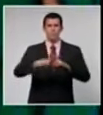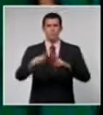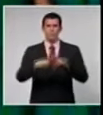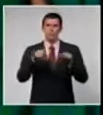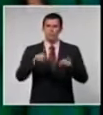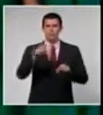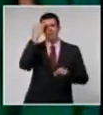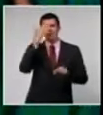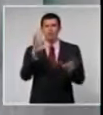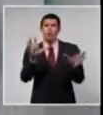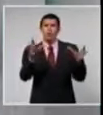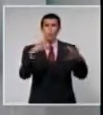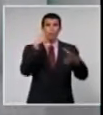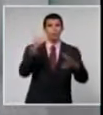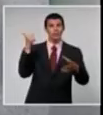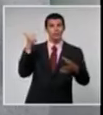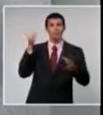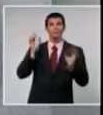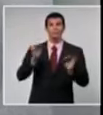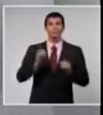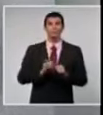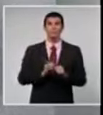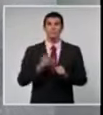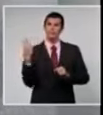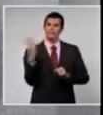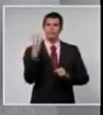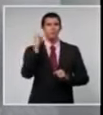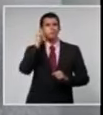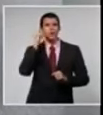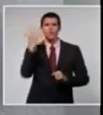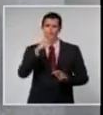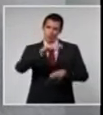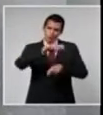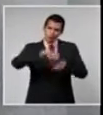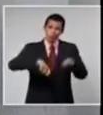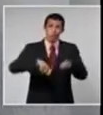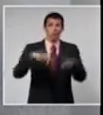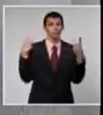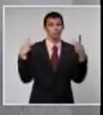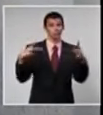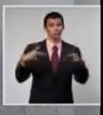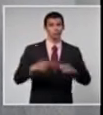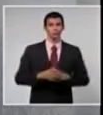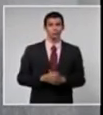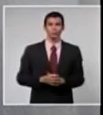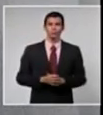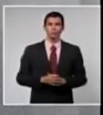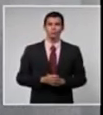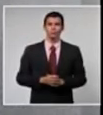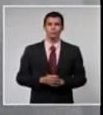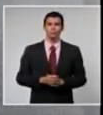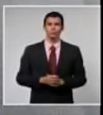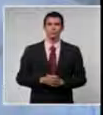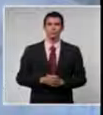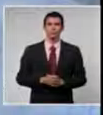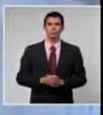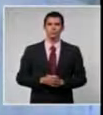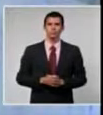mujeres cirujanas muy jóvenes pero comprometidas: las doctoras Daimis Ricardo, Yolaisis López y Mirza